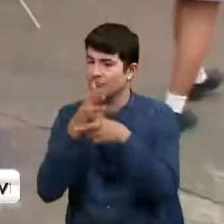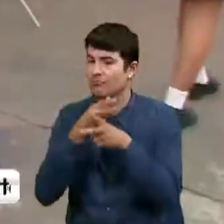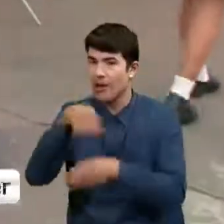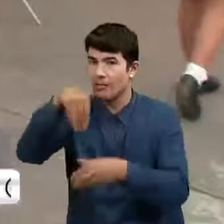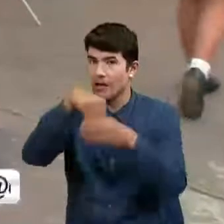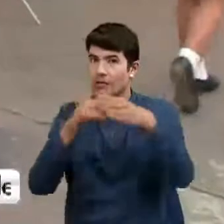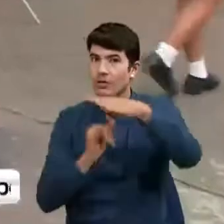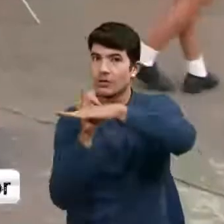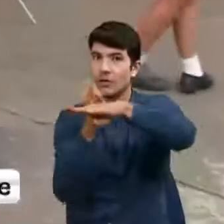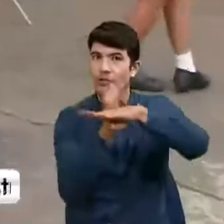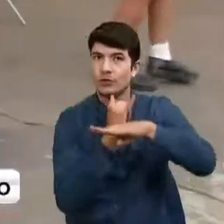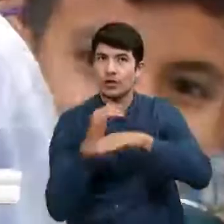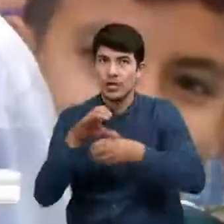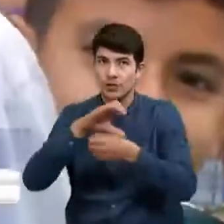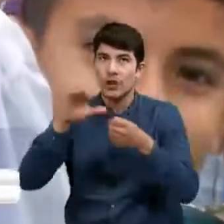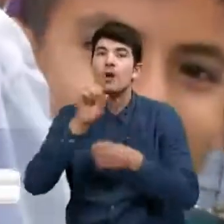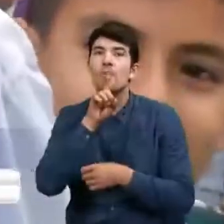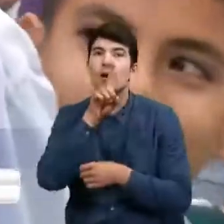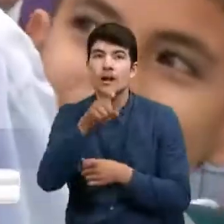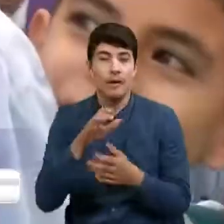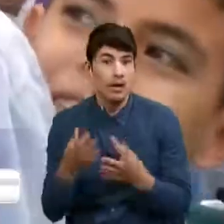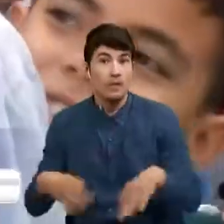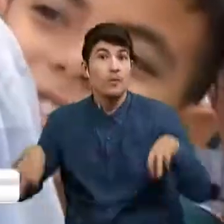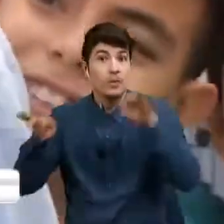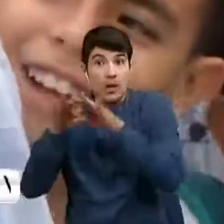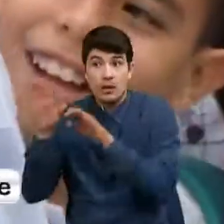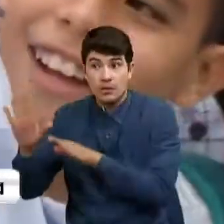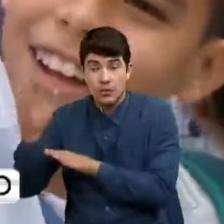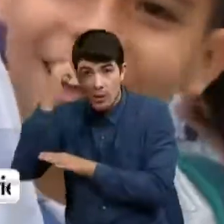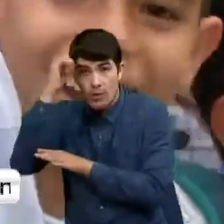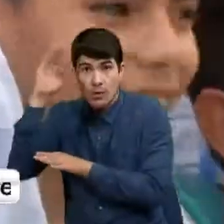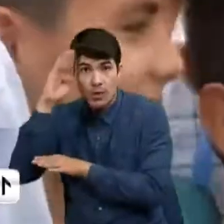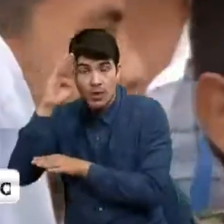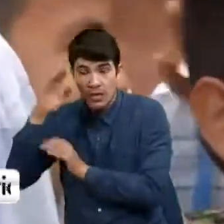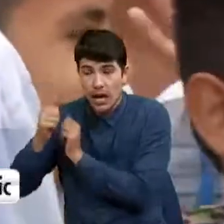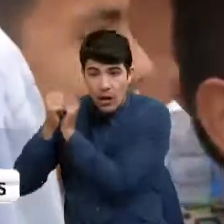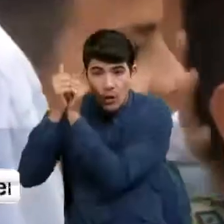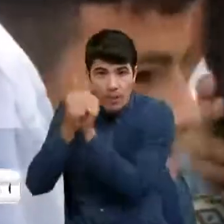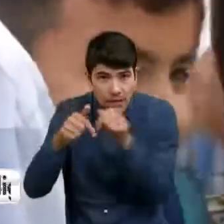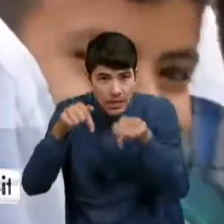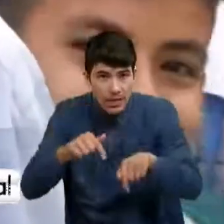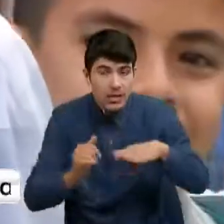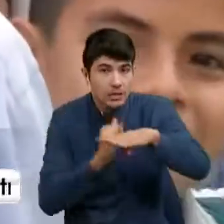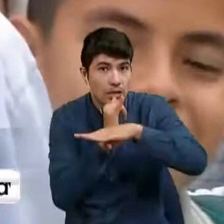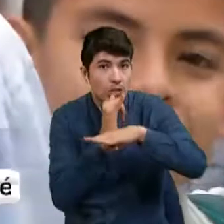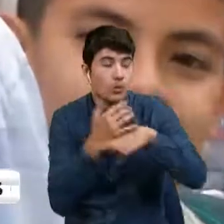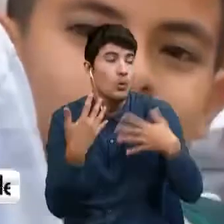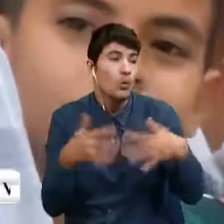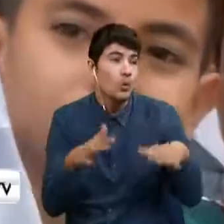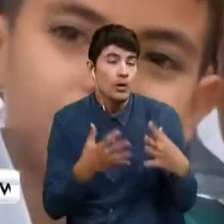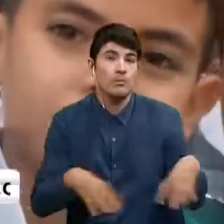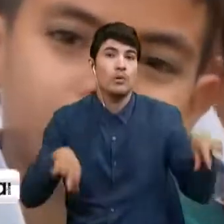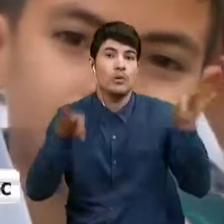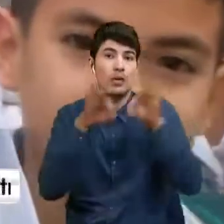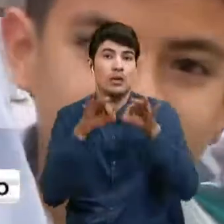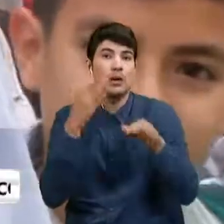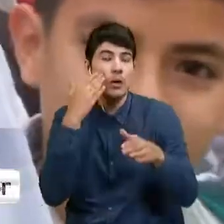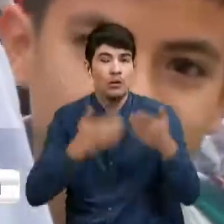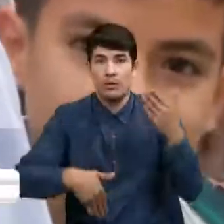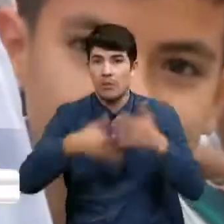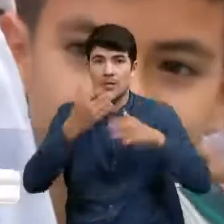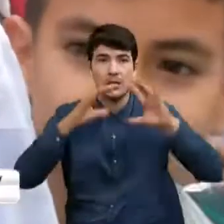los planteles educativos importante el acompañamiento de la policía nacional como los haciendo en el día de hoy al regreso de clases